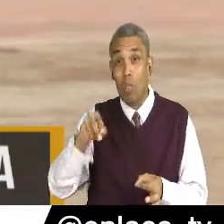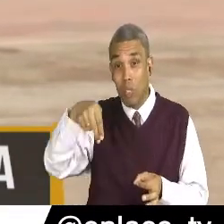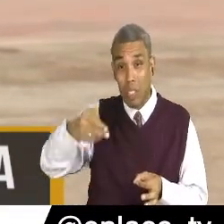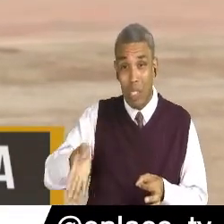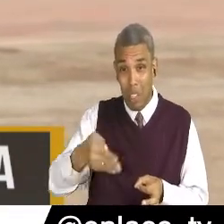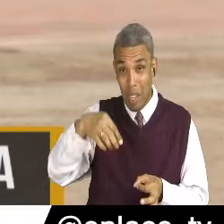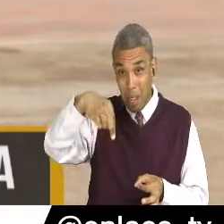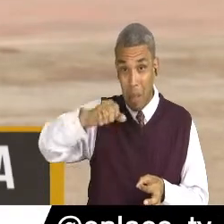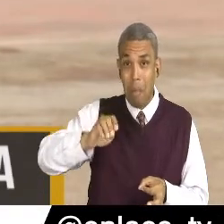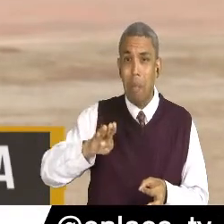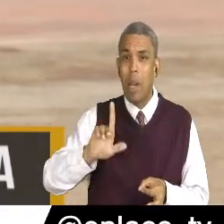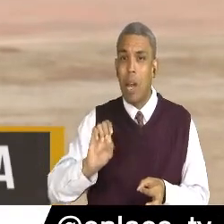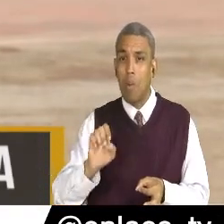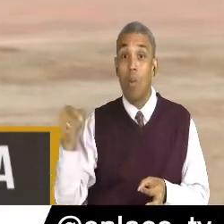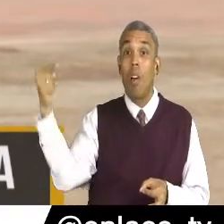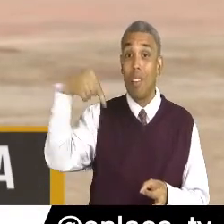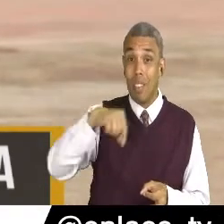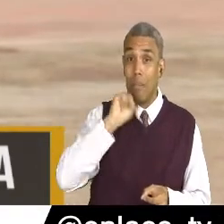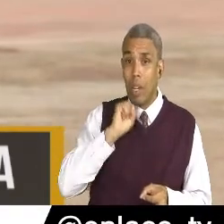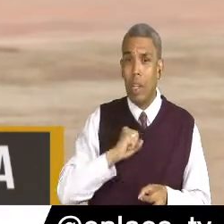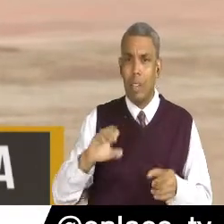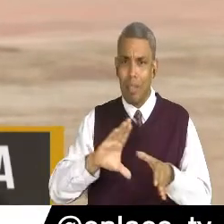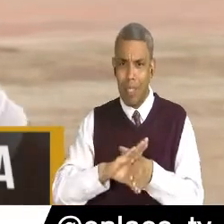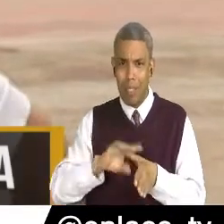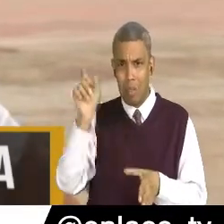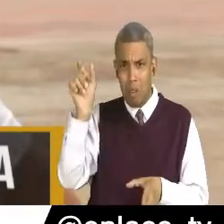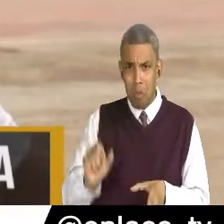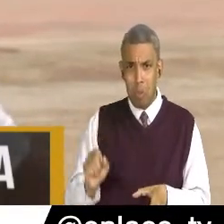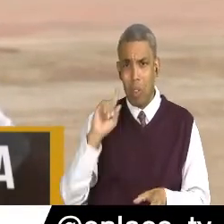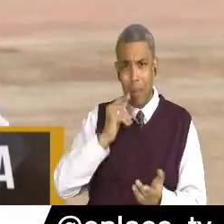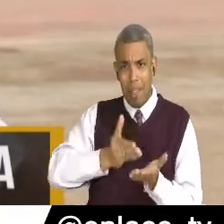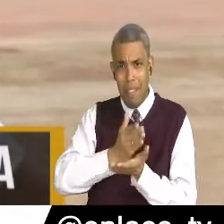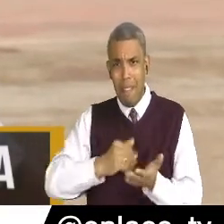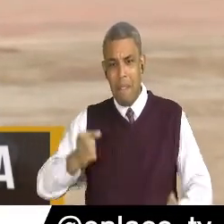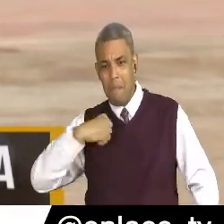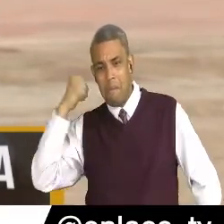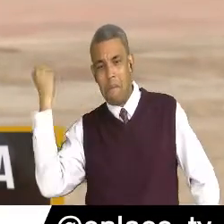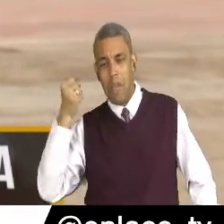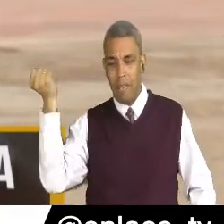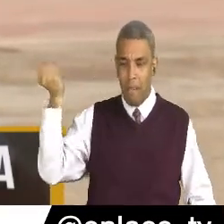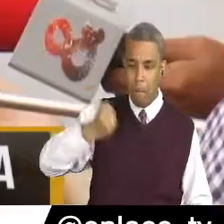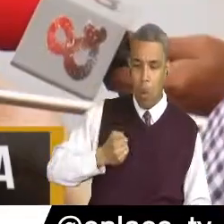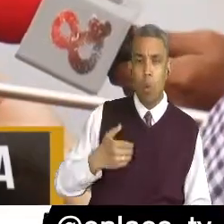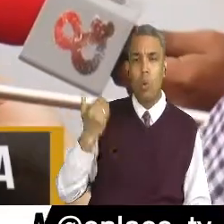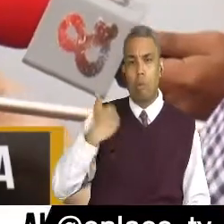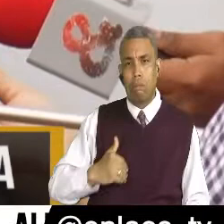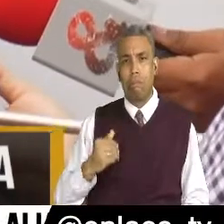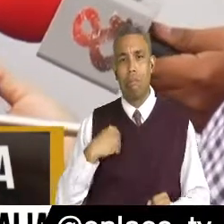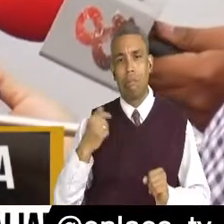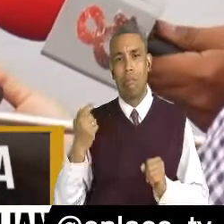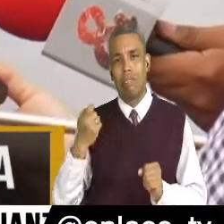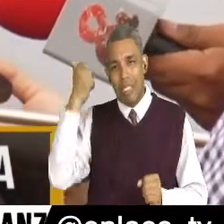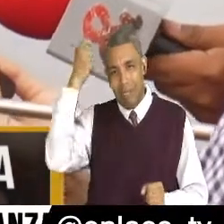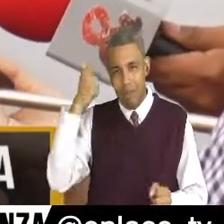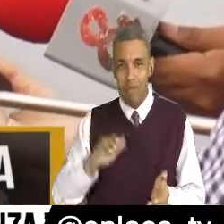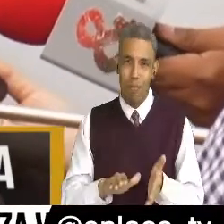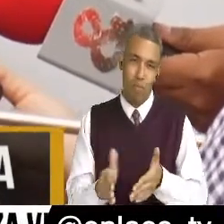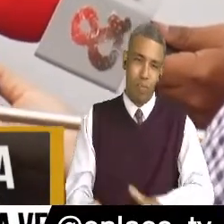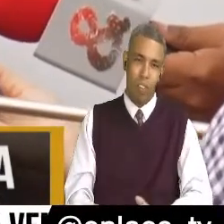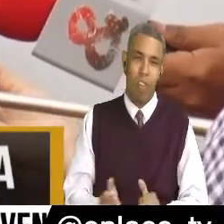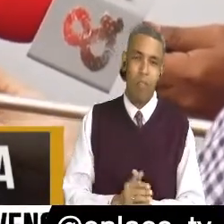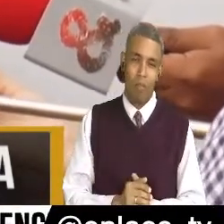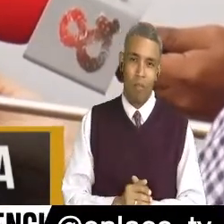autoridades aún no tienen claro exactamente qué fue lo que ocurrió, pero este fue el balance que entregó el mayor Alejandro Torres. Tuvimos 16 casos